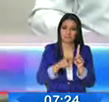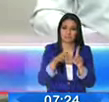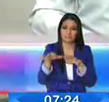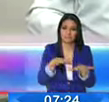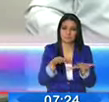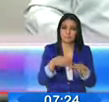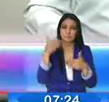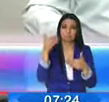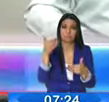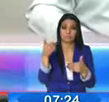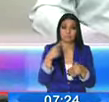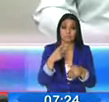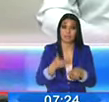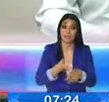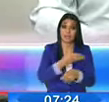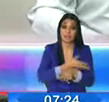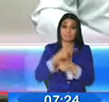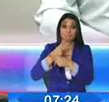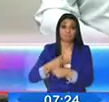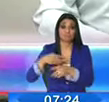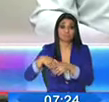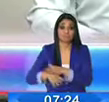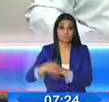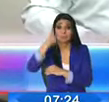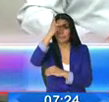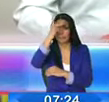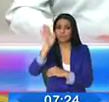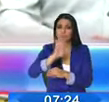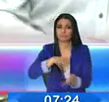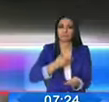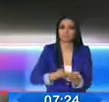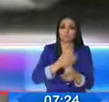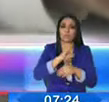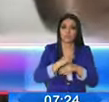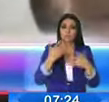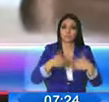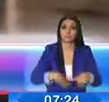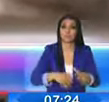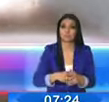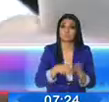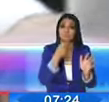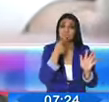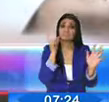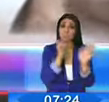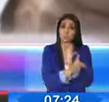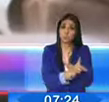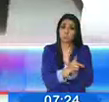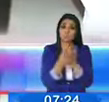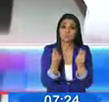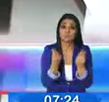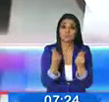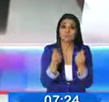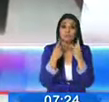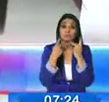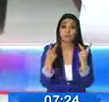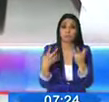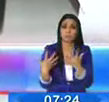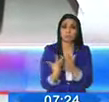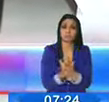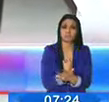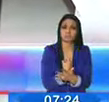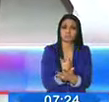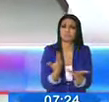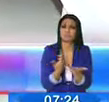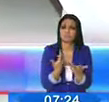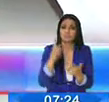lado el trámite de asilo político en perú para retornar a nuestro país y denunciar el supuesto delito de peculado que se habría cometido